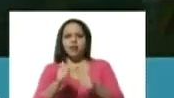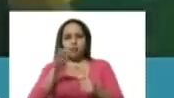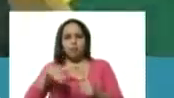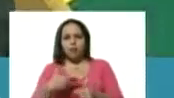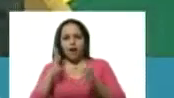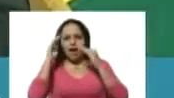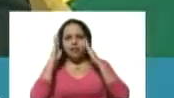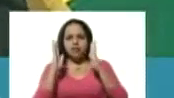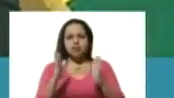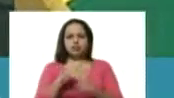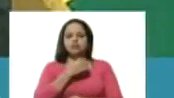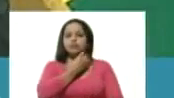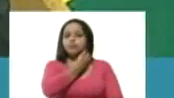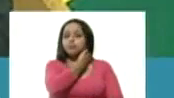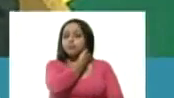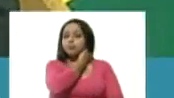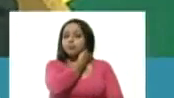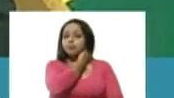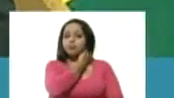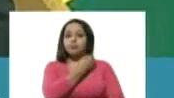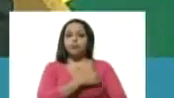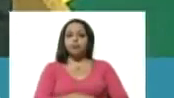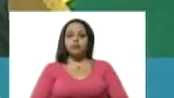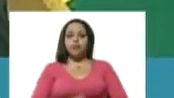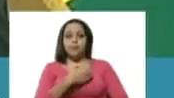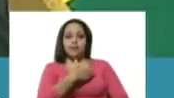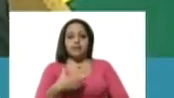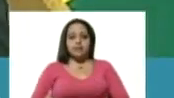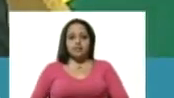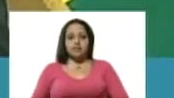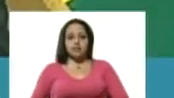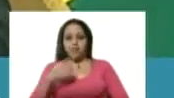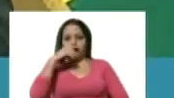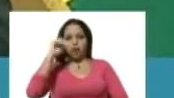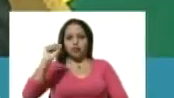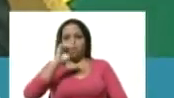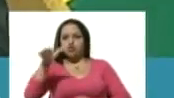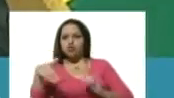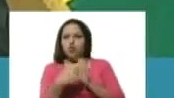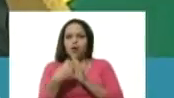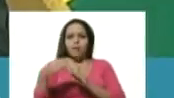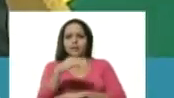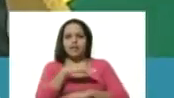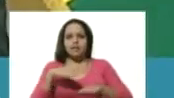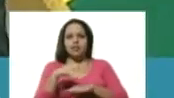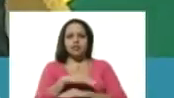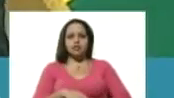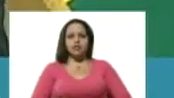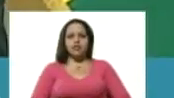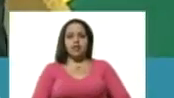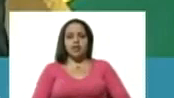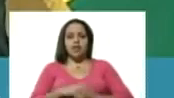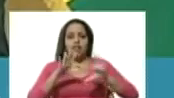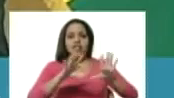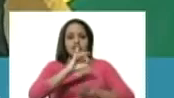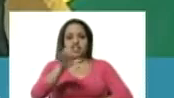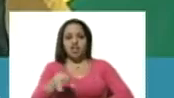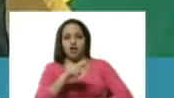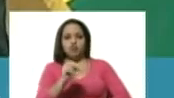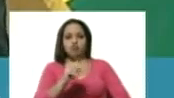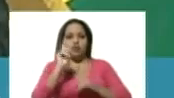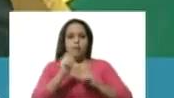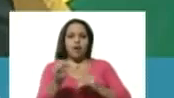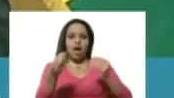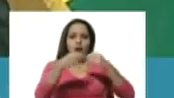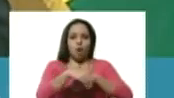atendiendo. El presidente Maduro y todos los primeros ministros y presidentes ese 10 de junio coincidieron también en la necesidad